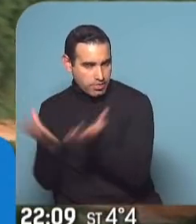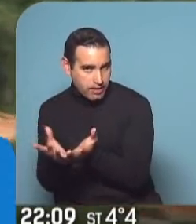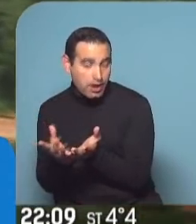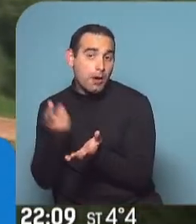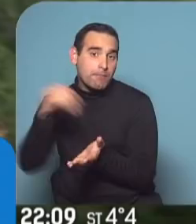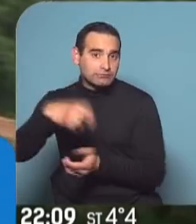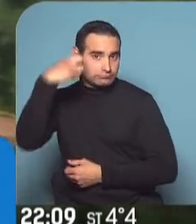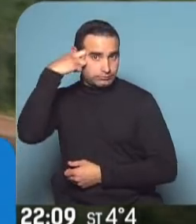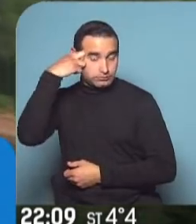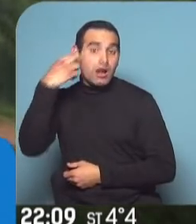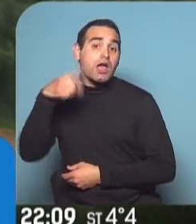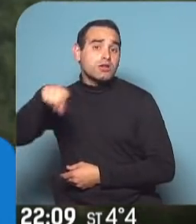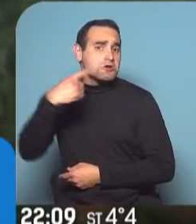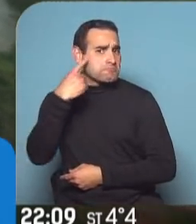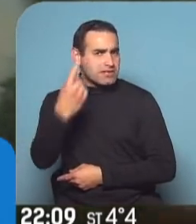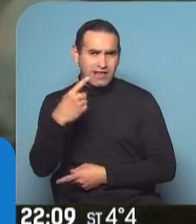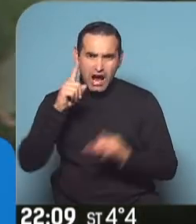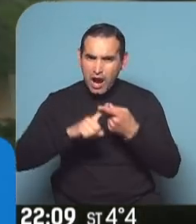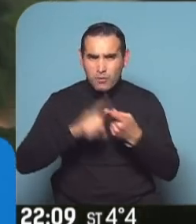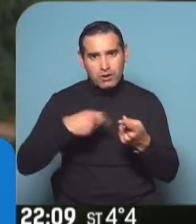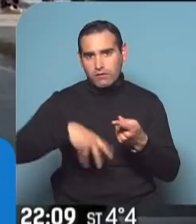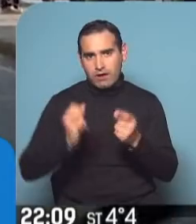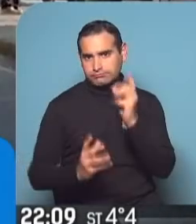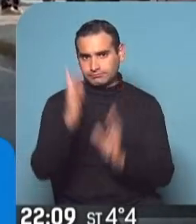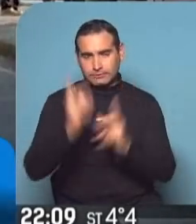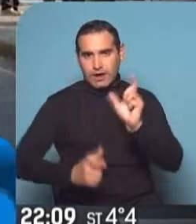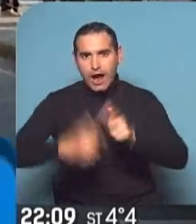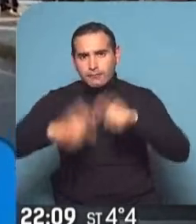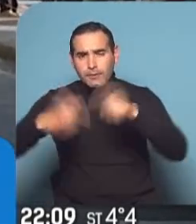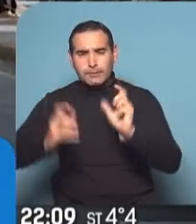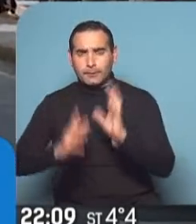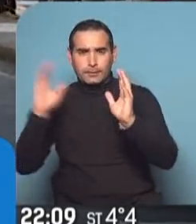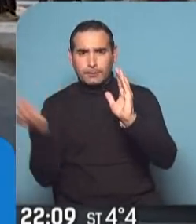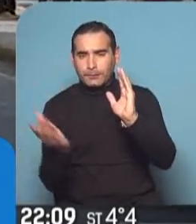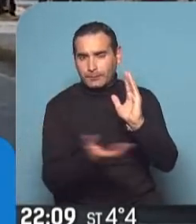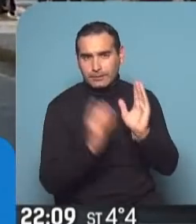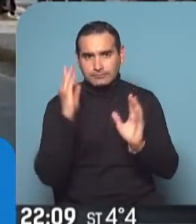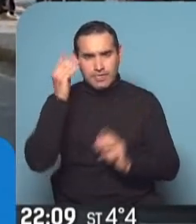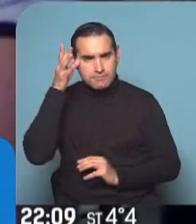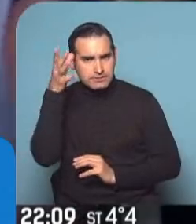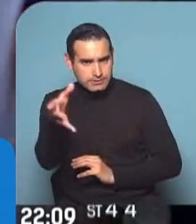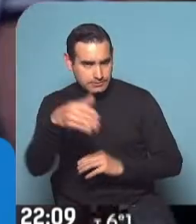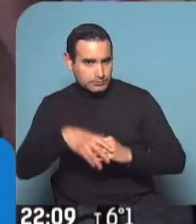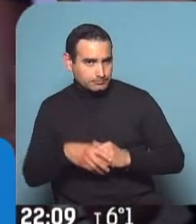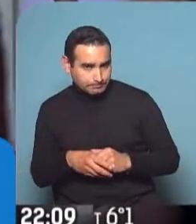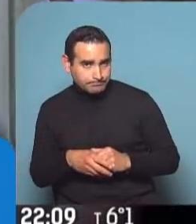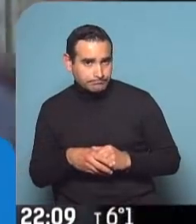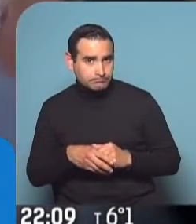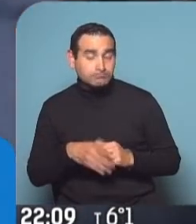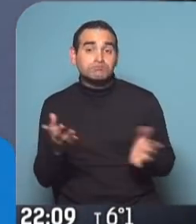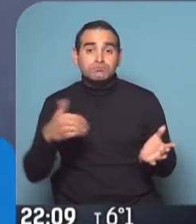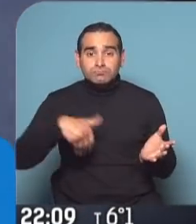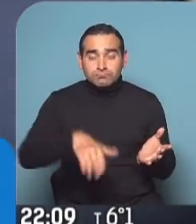que creen que el acuerdo exacerbará la deforestación. En este contexto de diferencias subsistentes, que los beneficios